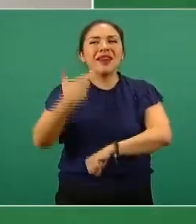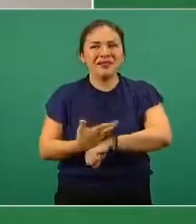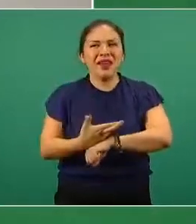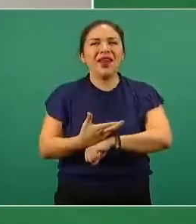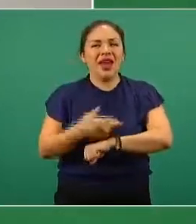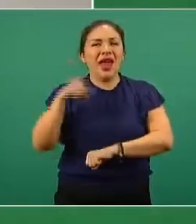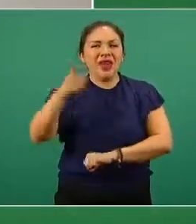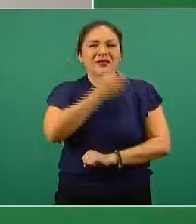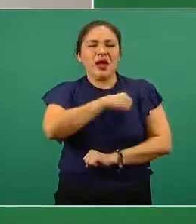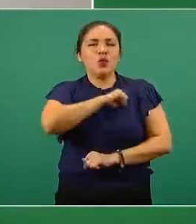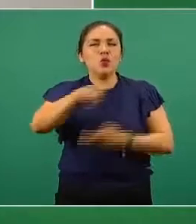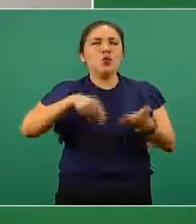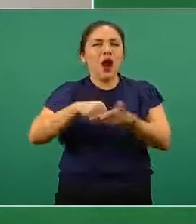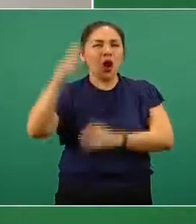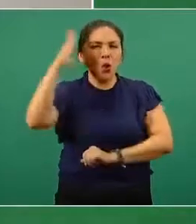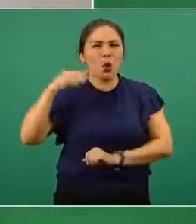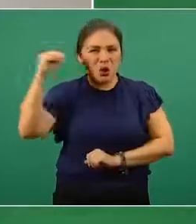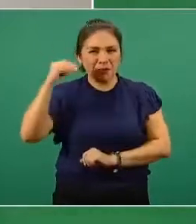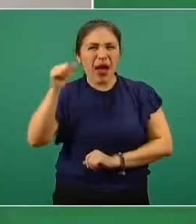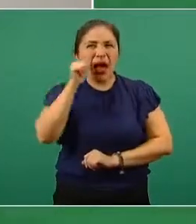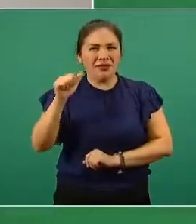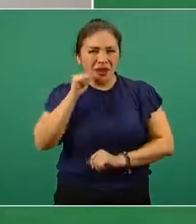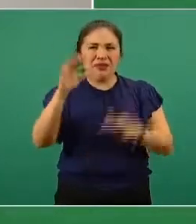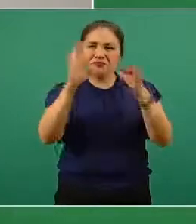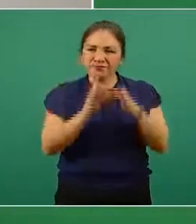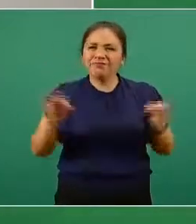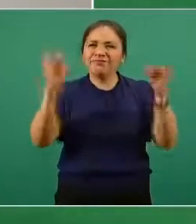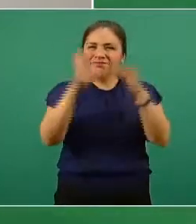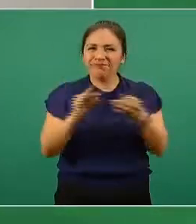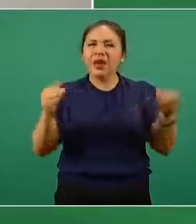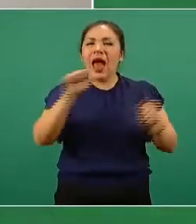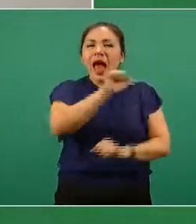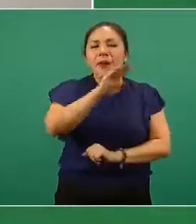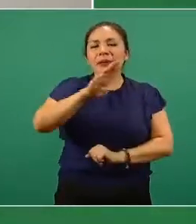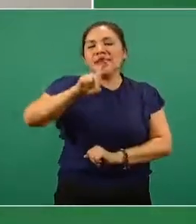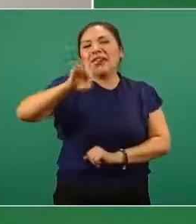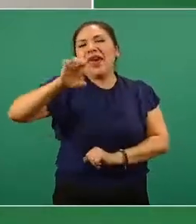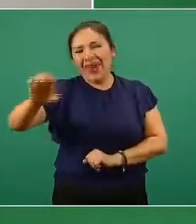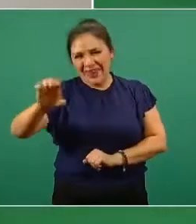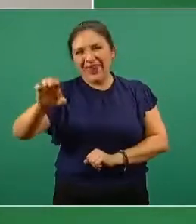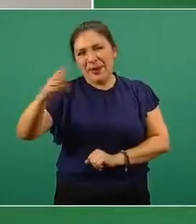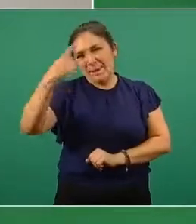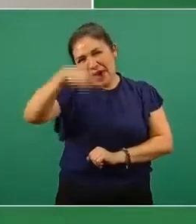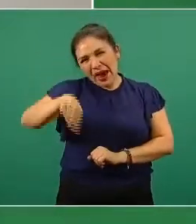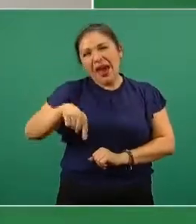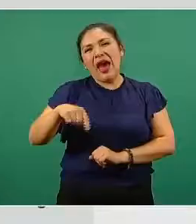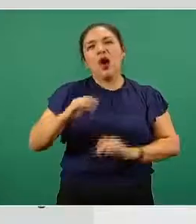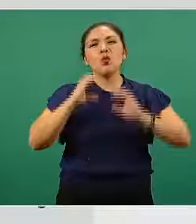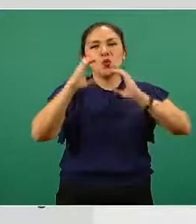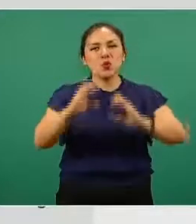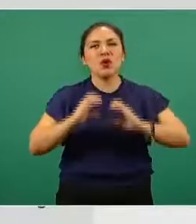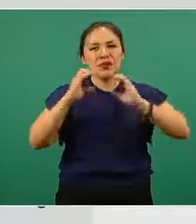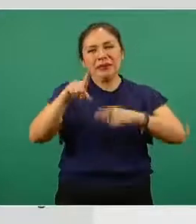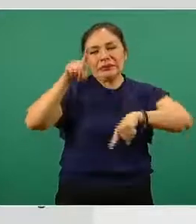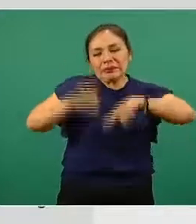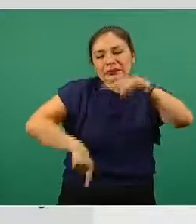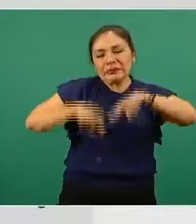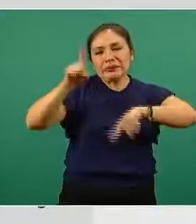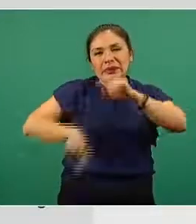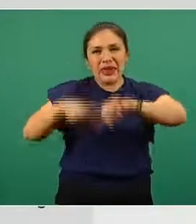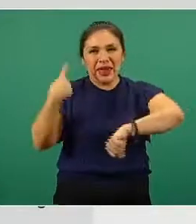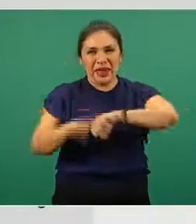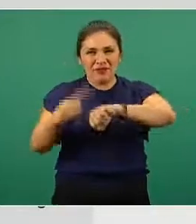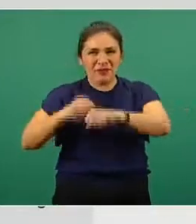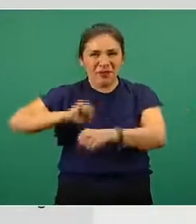de Salud de Colima nos compartió el ABCDE para la mitigación